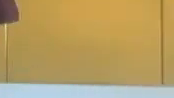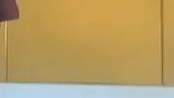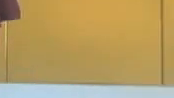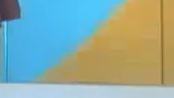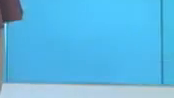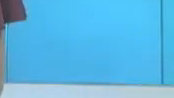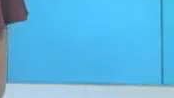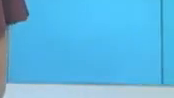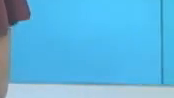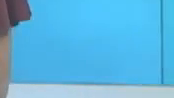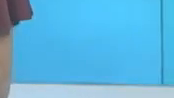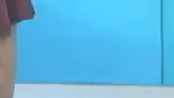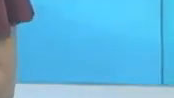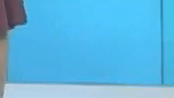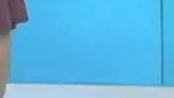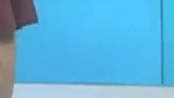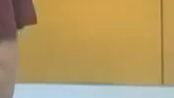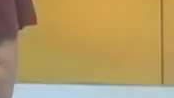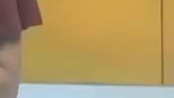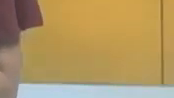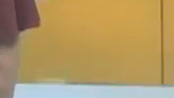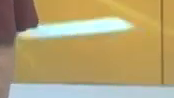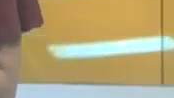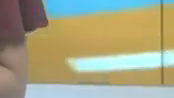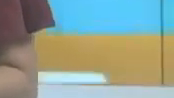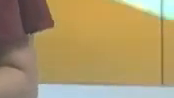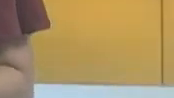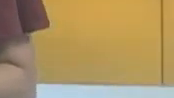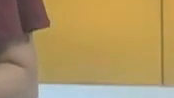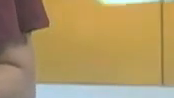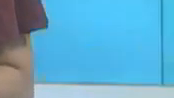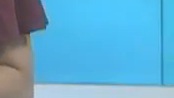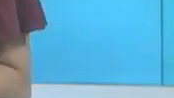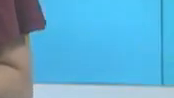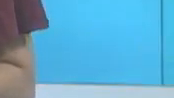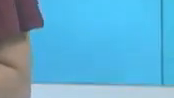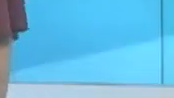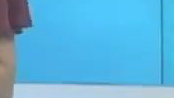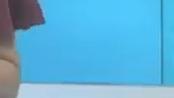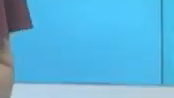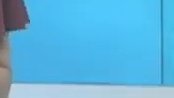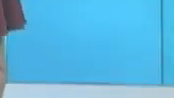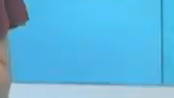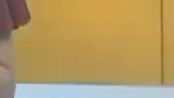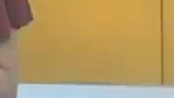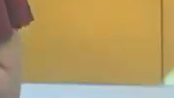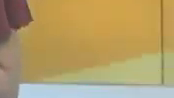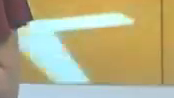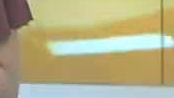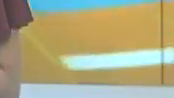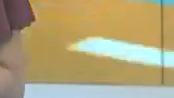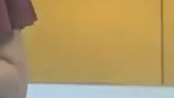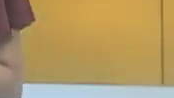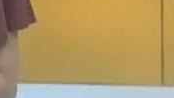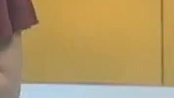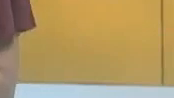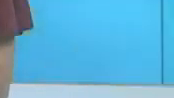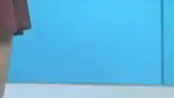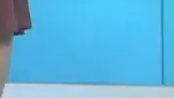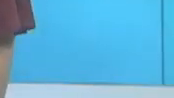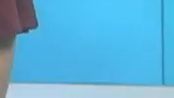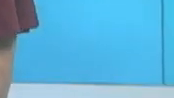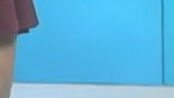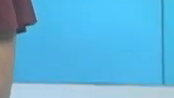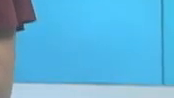información que se está desarrollando a esta hora, la reunión de los consejos ministeriales del ALBA-TCP, donde se están discutiendo diversos temas para el apoyo